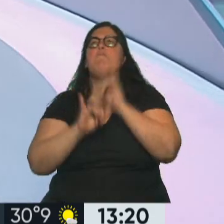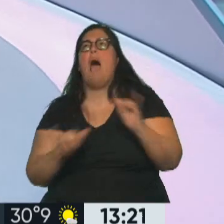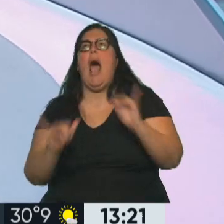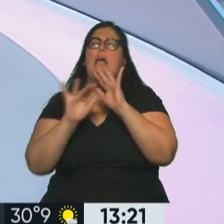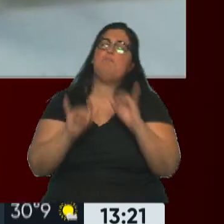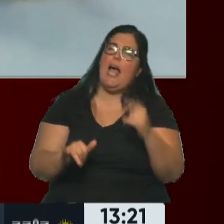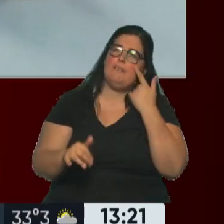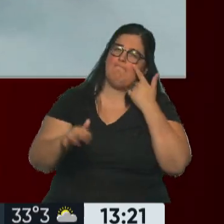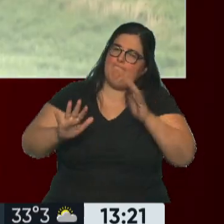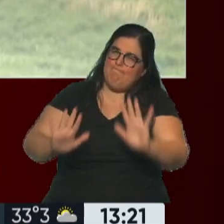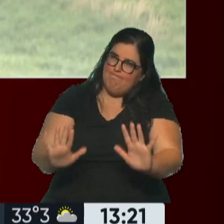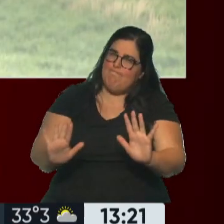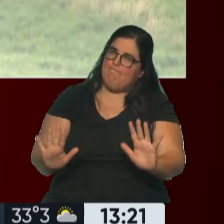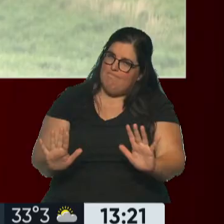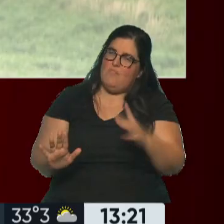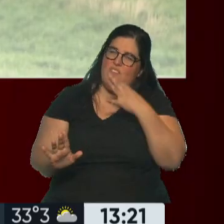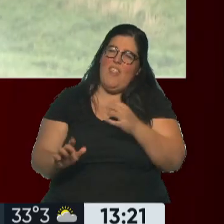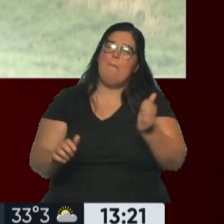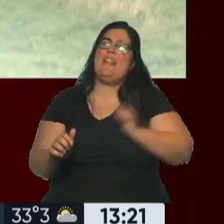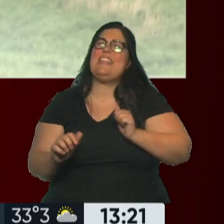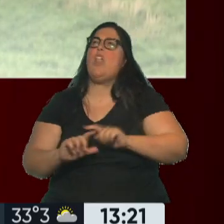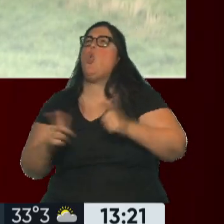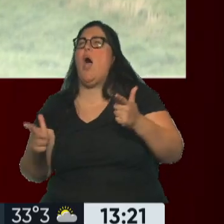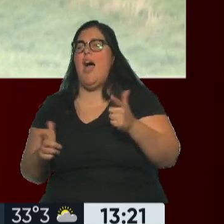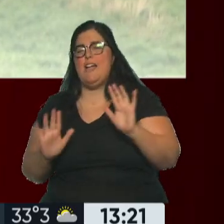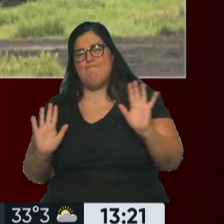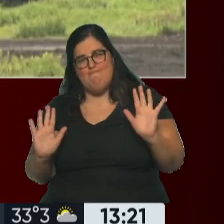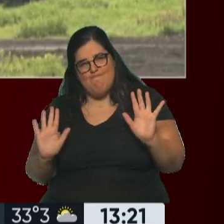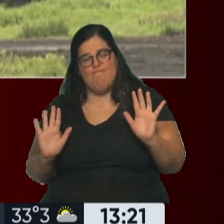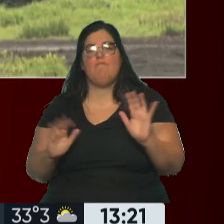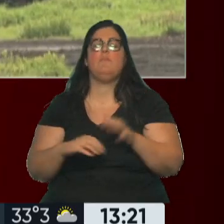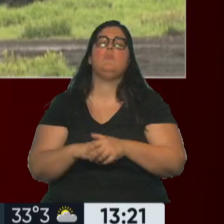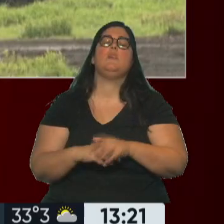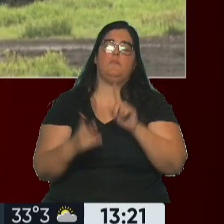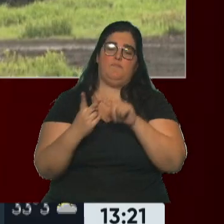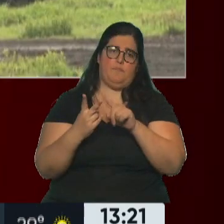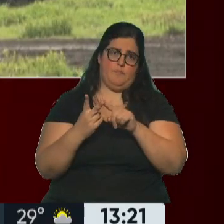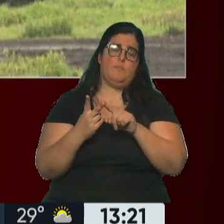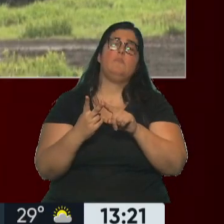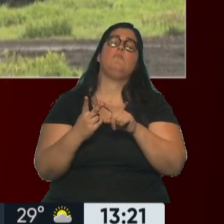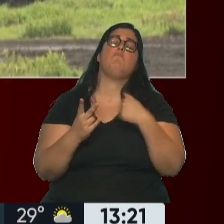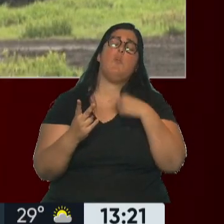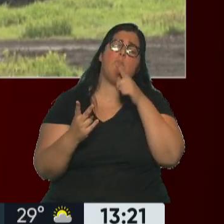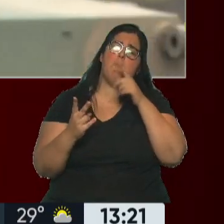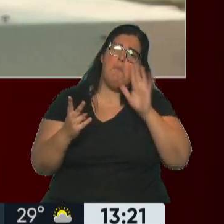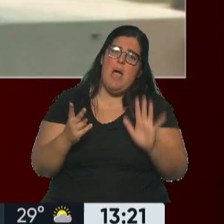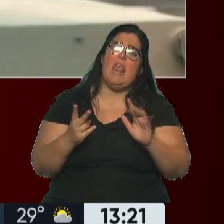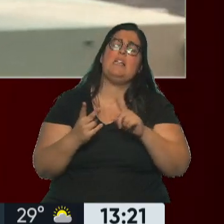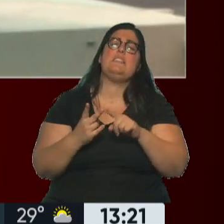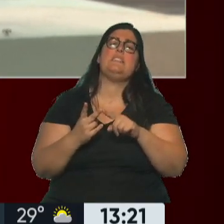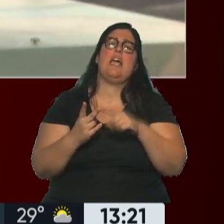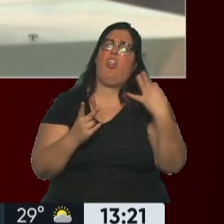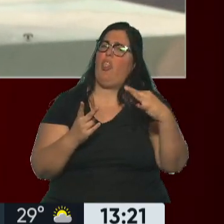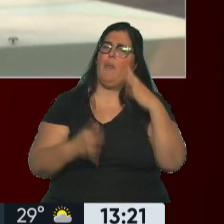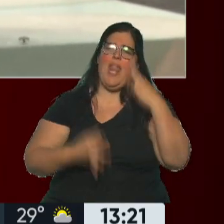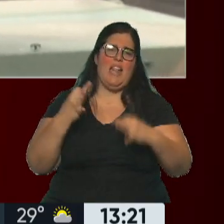un país completamente desmilitarizado, o al menos en los últimos años. Y por otro lado, me parece que esto no se puede dejar de analizar